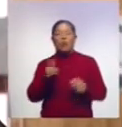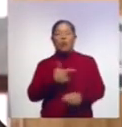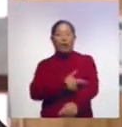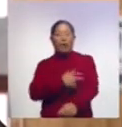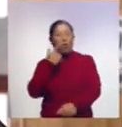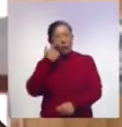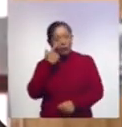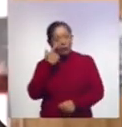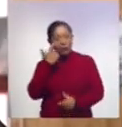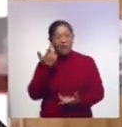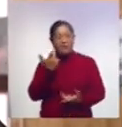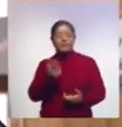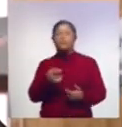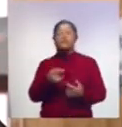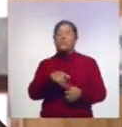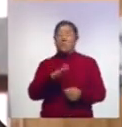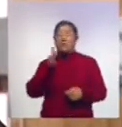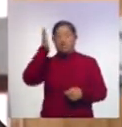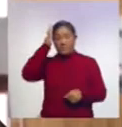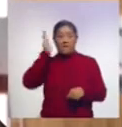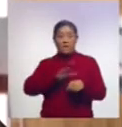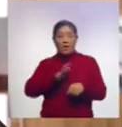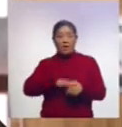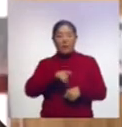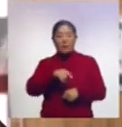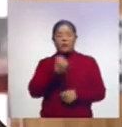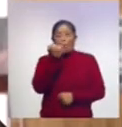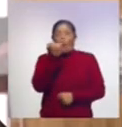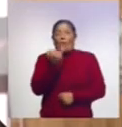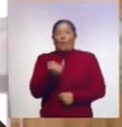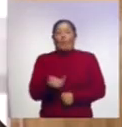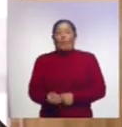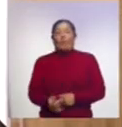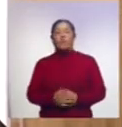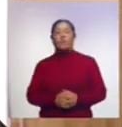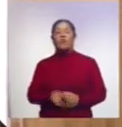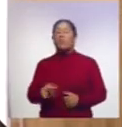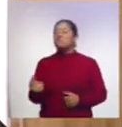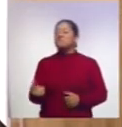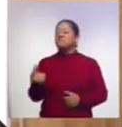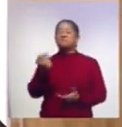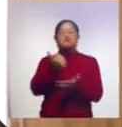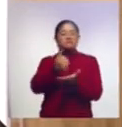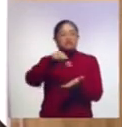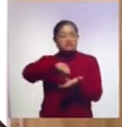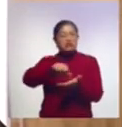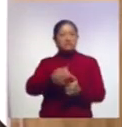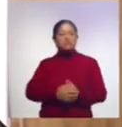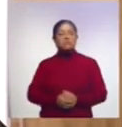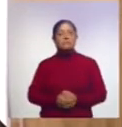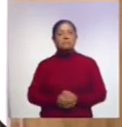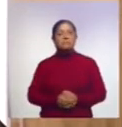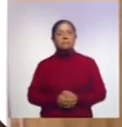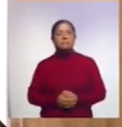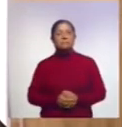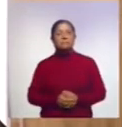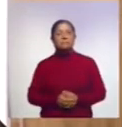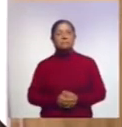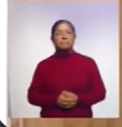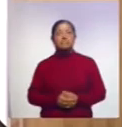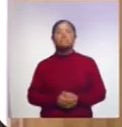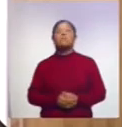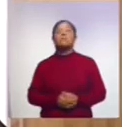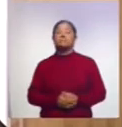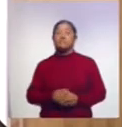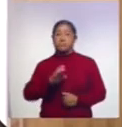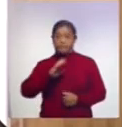los principales. Definitivamente la disminución de peso, un retraso en el crecimiento. Ya en casos más avanzados,